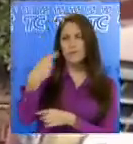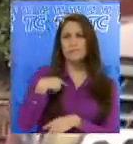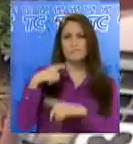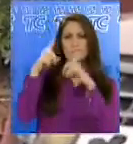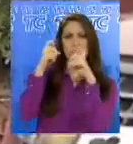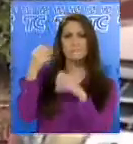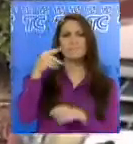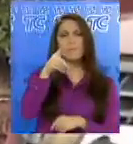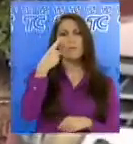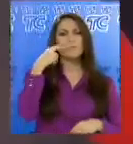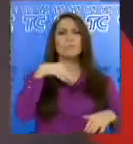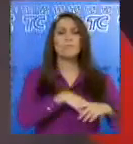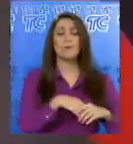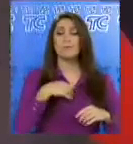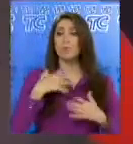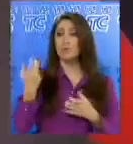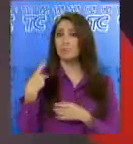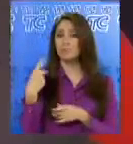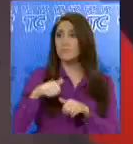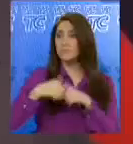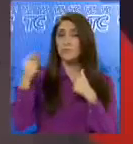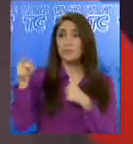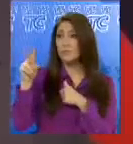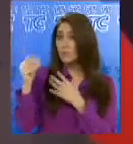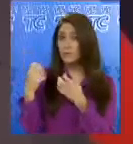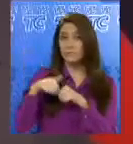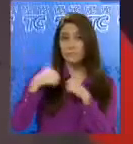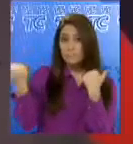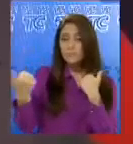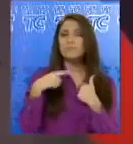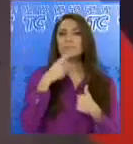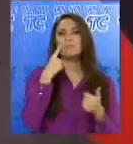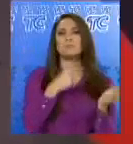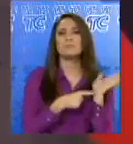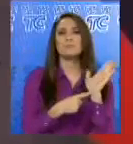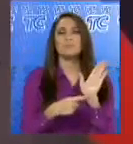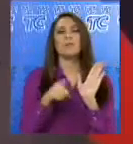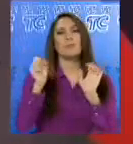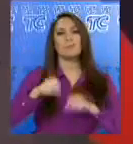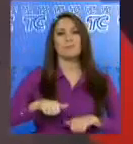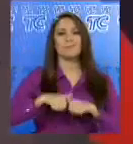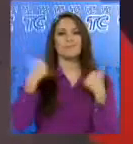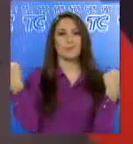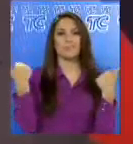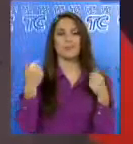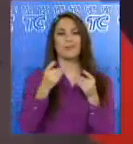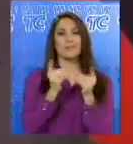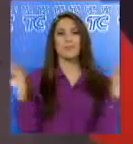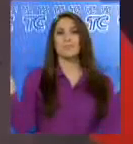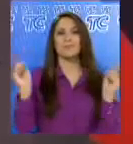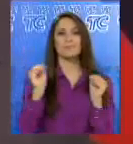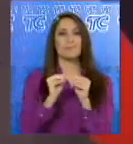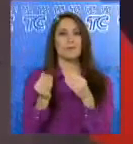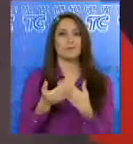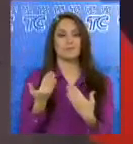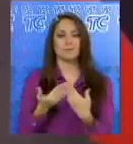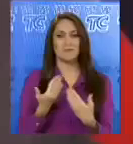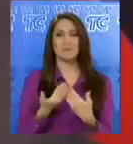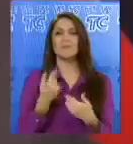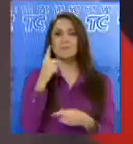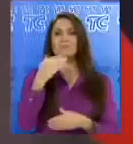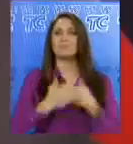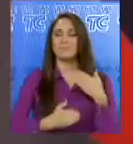separación en casos como este. ¿Podría un juez autorizar esas diligencias previas? Si le incauto el celular,